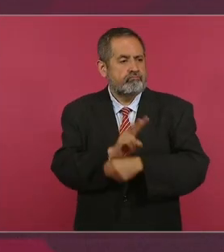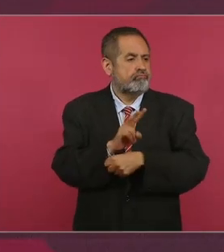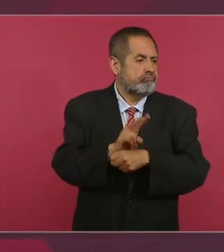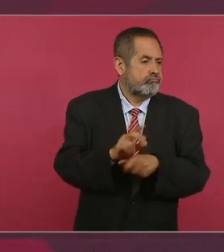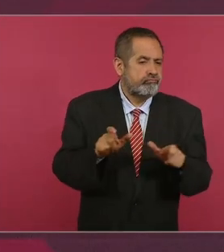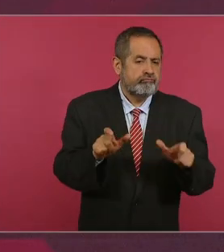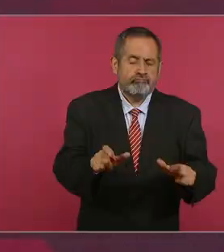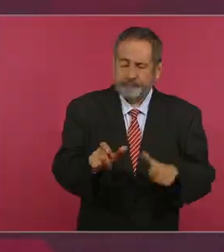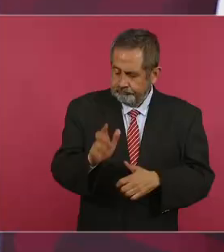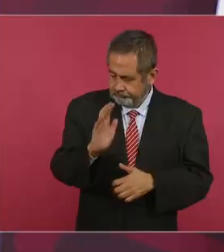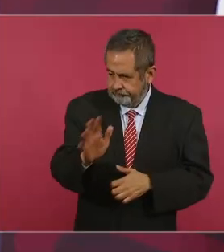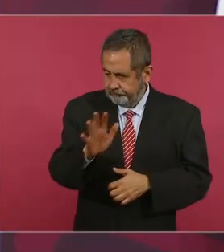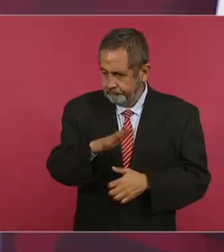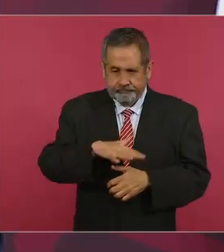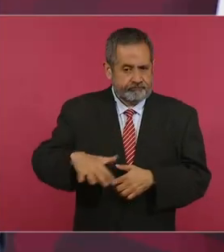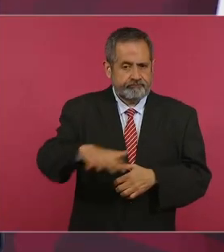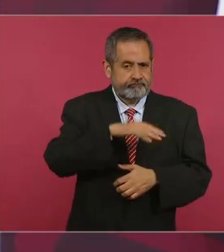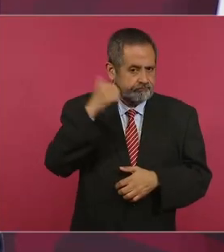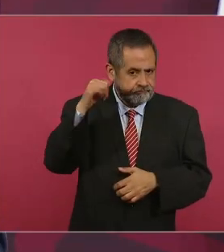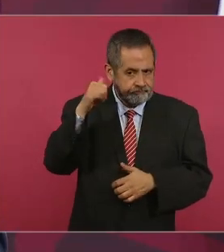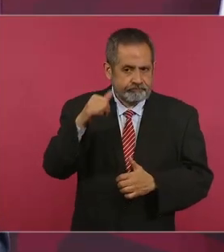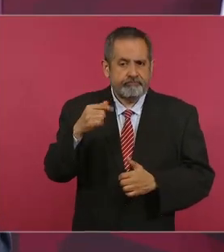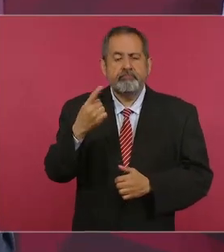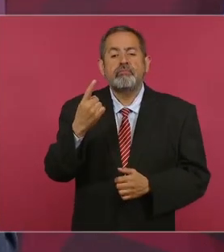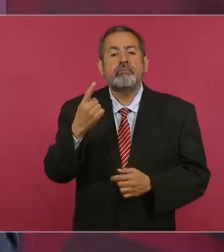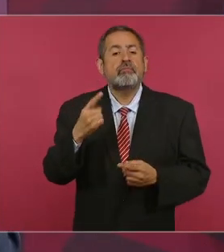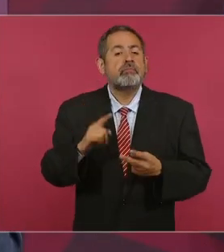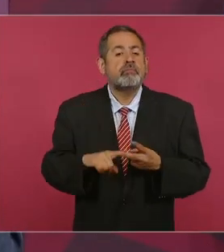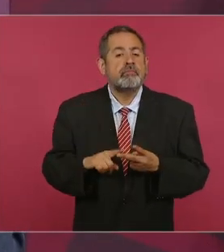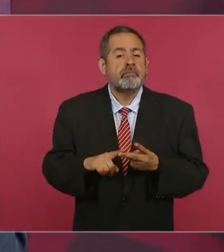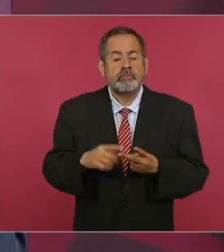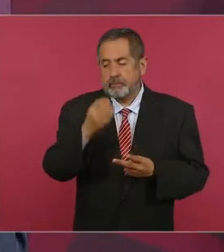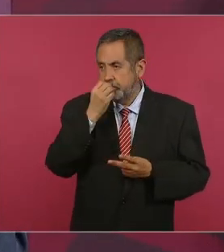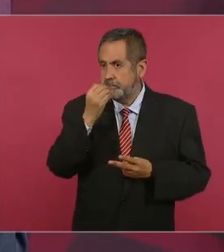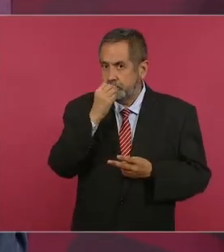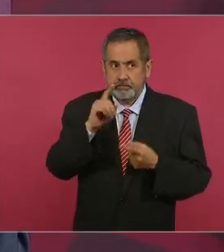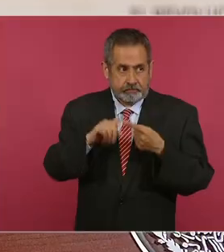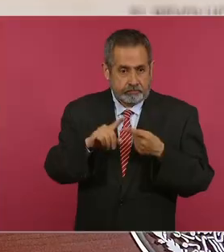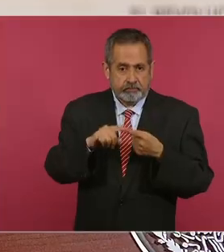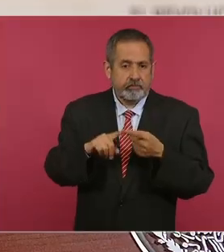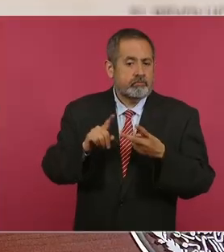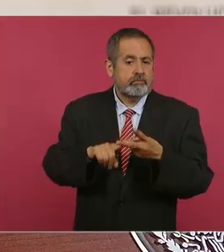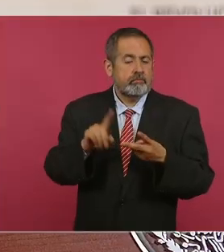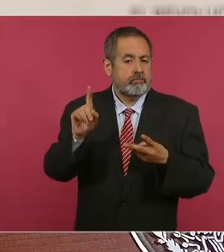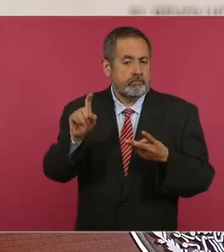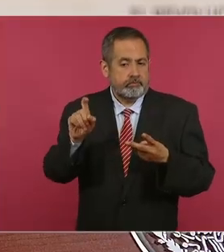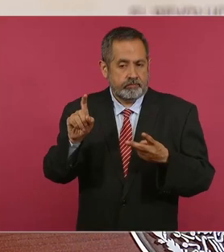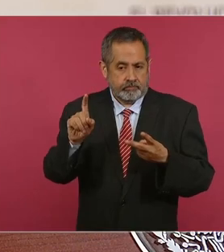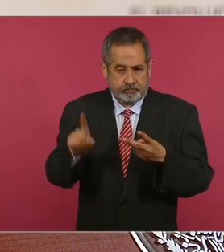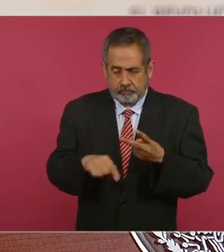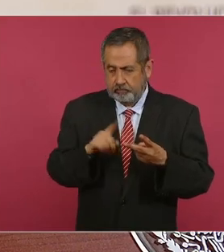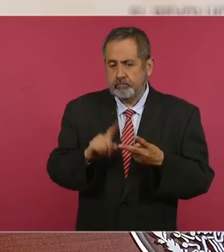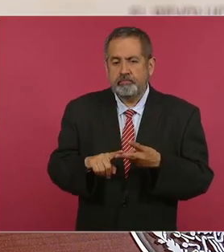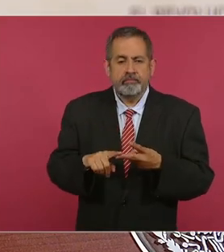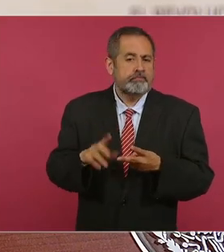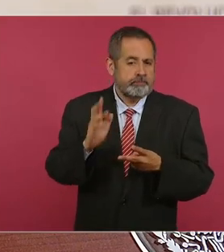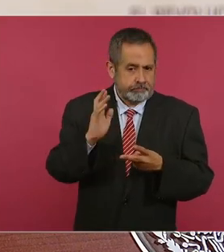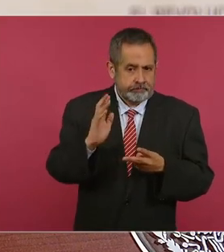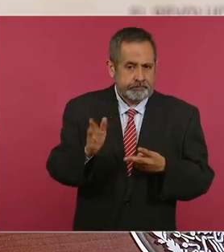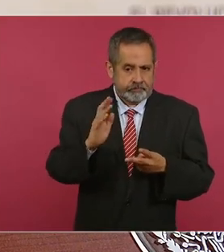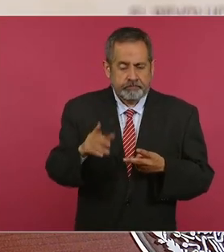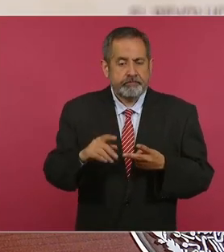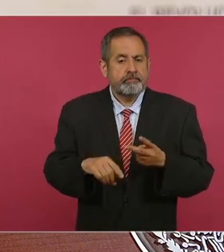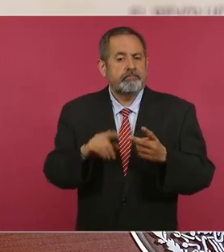ciudad, que no nos falte la comida, que no nos falte el agua, ya se cuenta